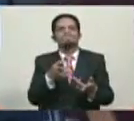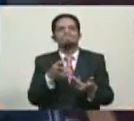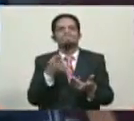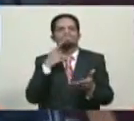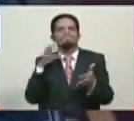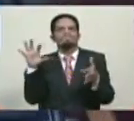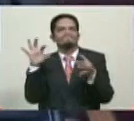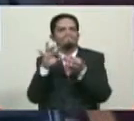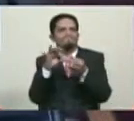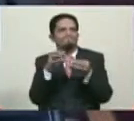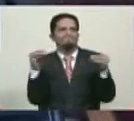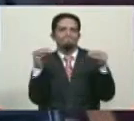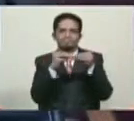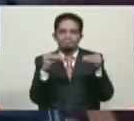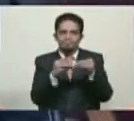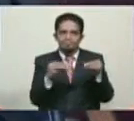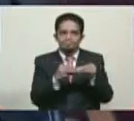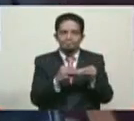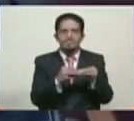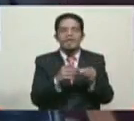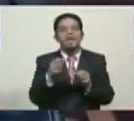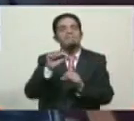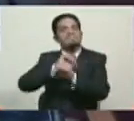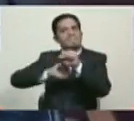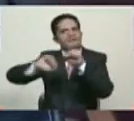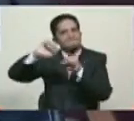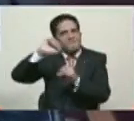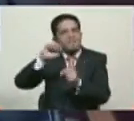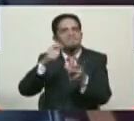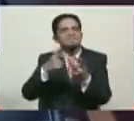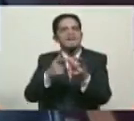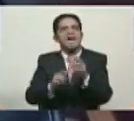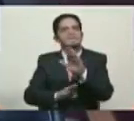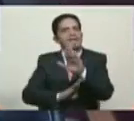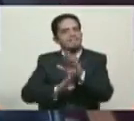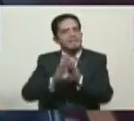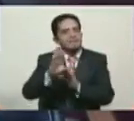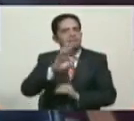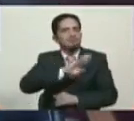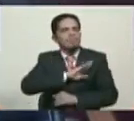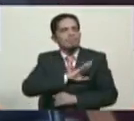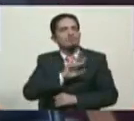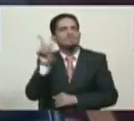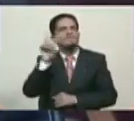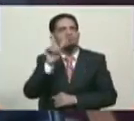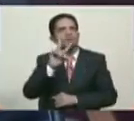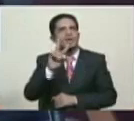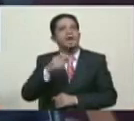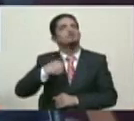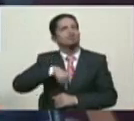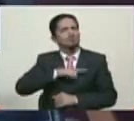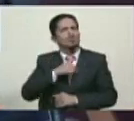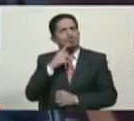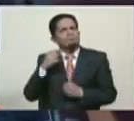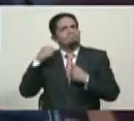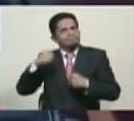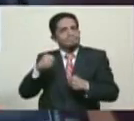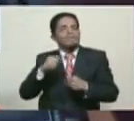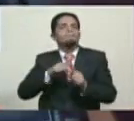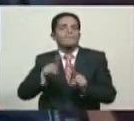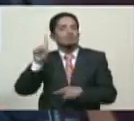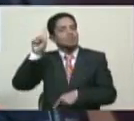los lineamientos de la seguridad, defensa y desarrollo integral de nuestra nación, porque somos un pueblo guerrero amante de la